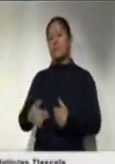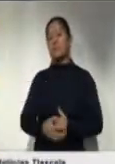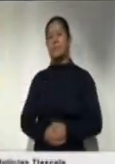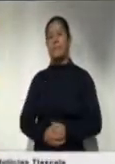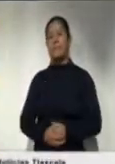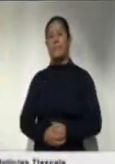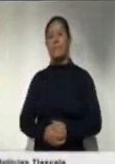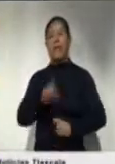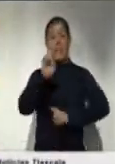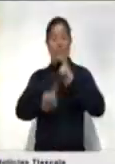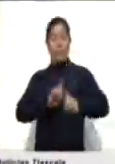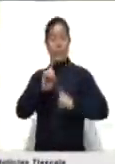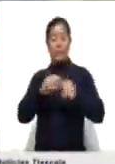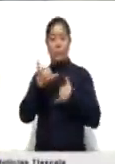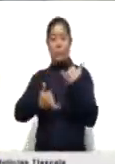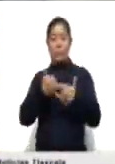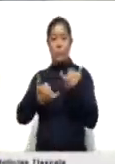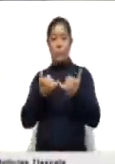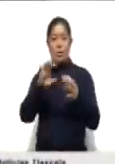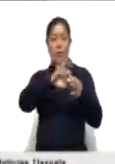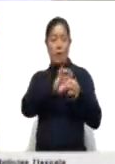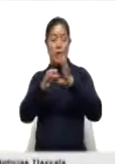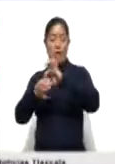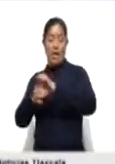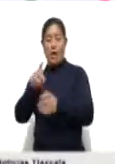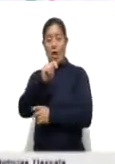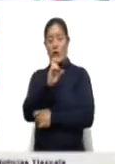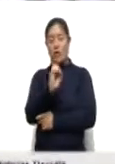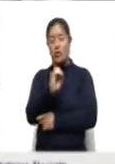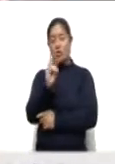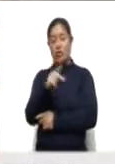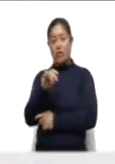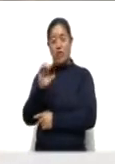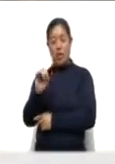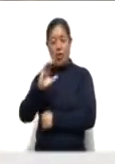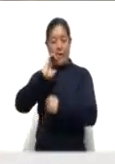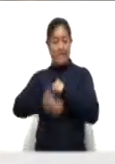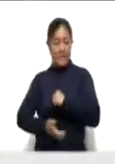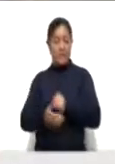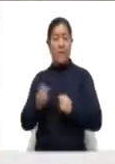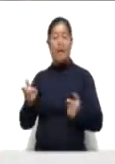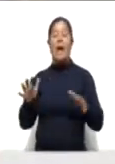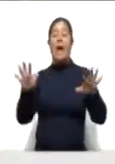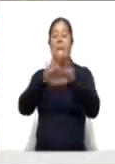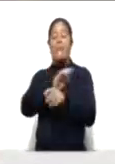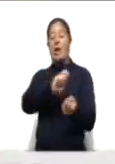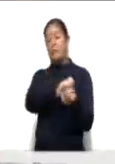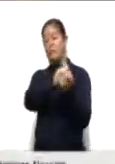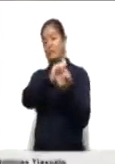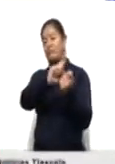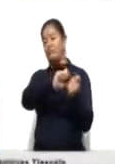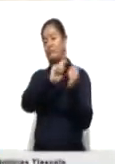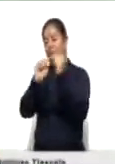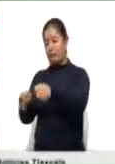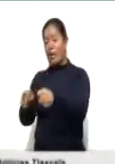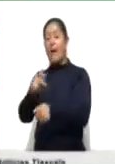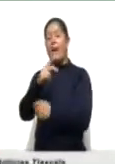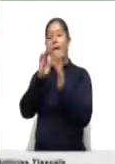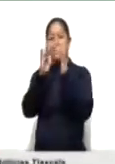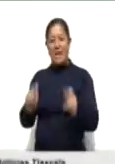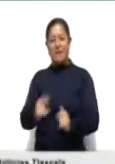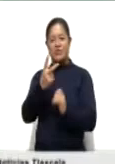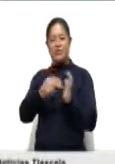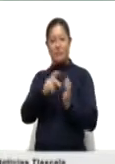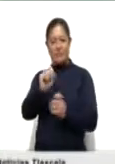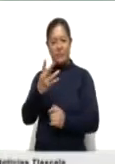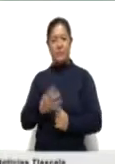En los deportes, los Juegos Olímpicos de Tokio llegaron a su fin y dieron relevo a París 2024.